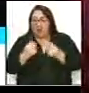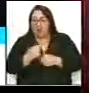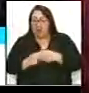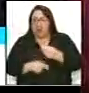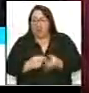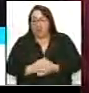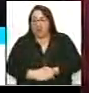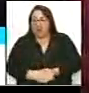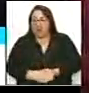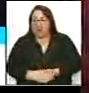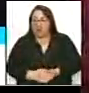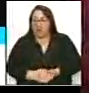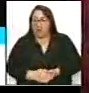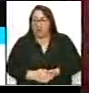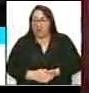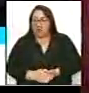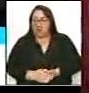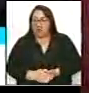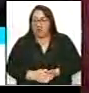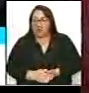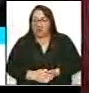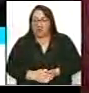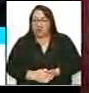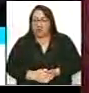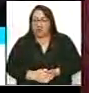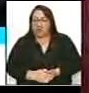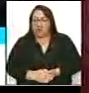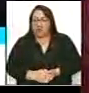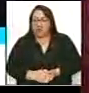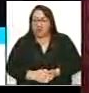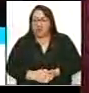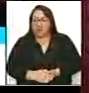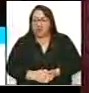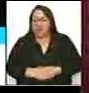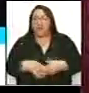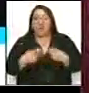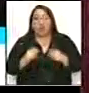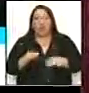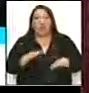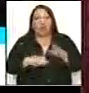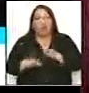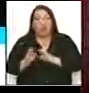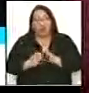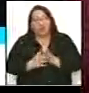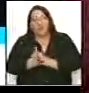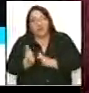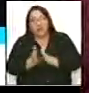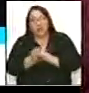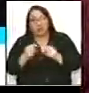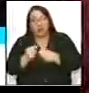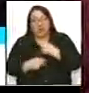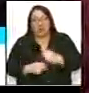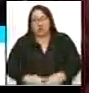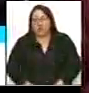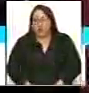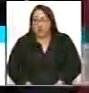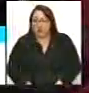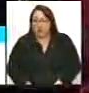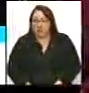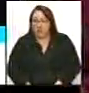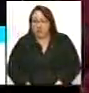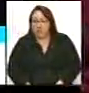nacionales, pero en realidad trata es de fomentar que los movimientos tiendan a irse a partidos nacionales, a minimizar